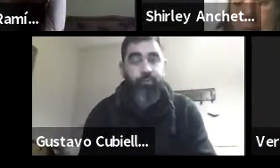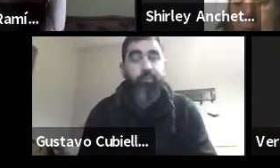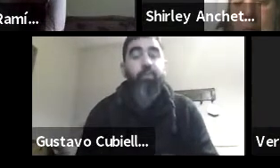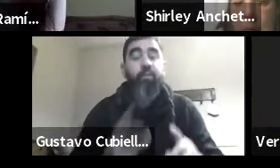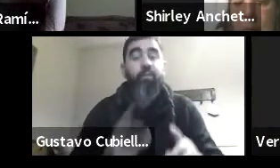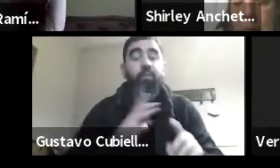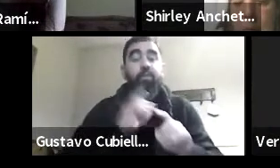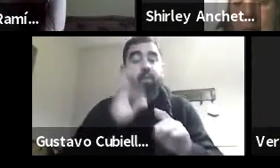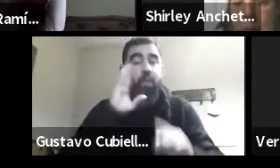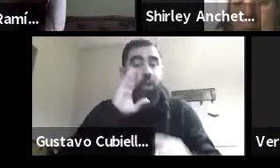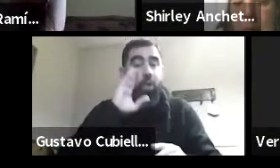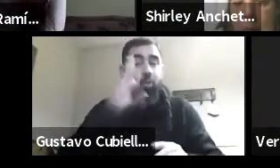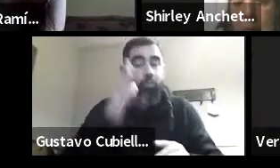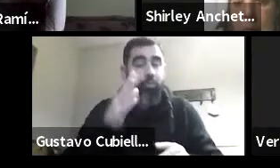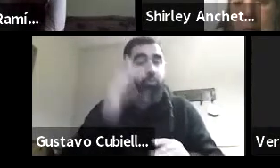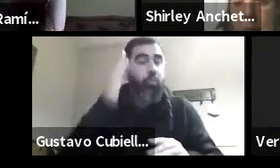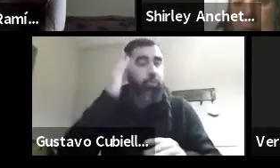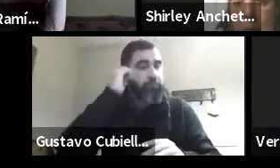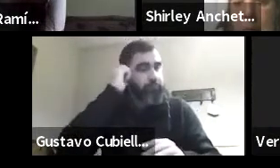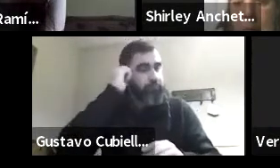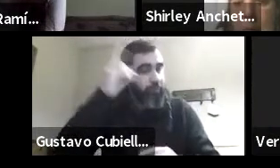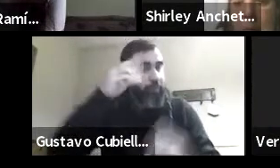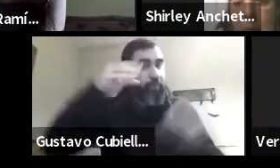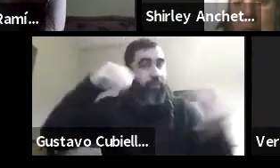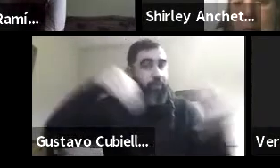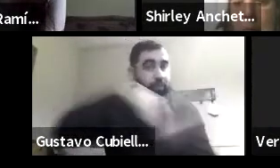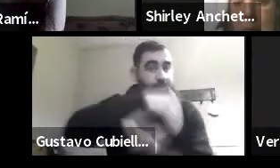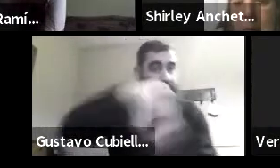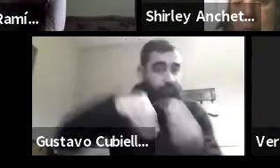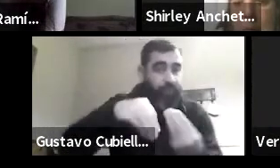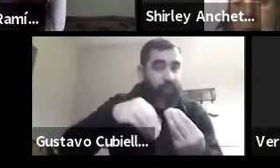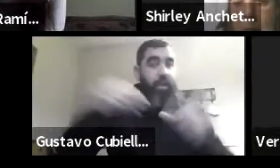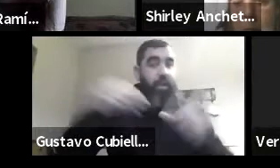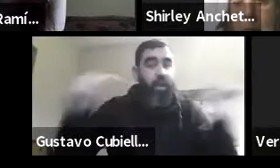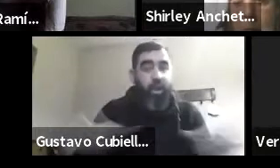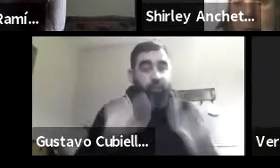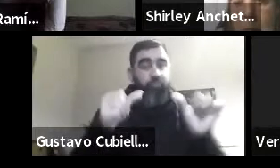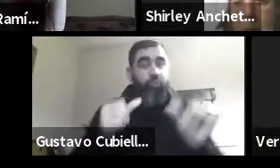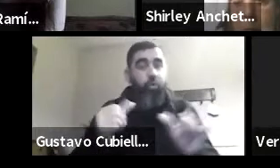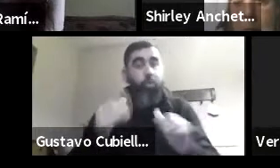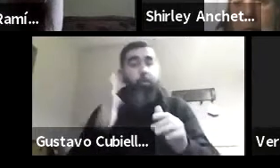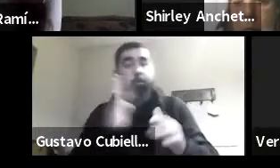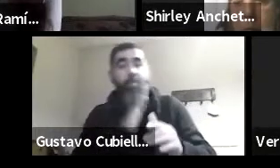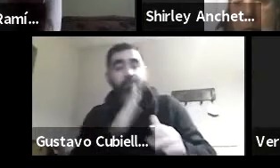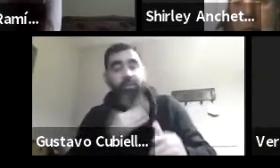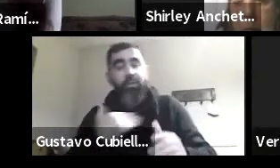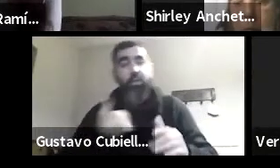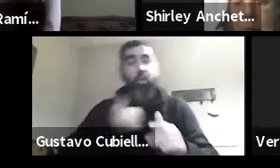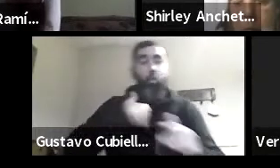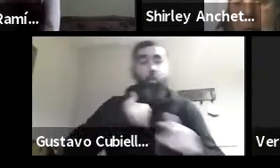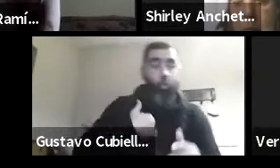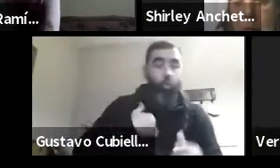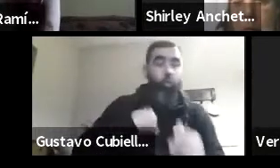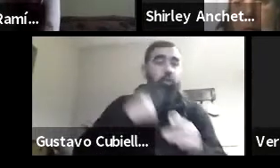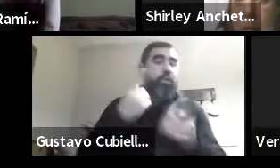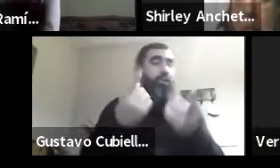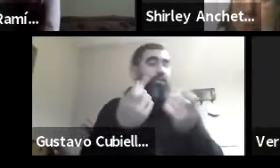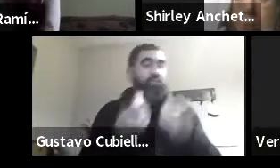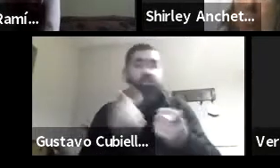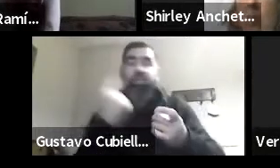el reconocimiento de los saberes que tiene la familia en relación a los perfiles, a los roles, a las funciones, a las